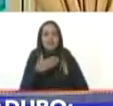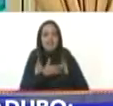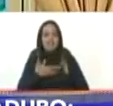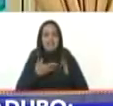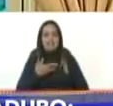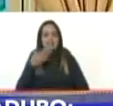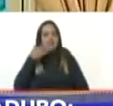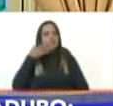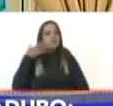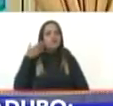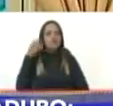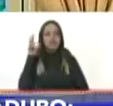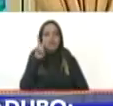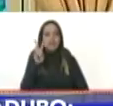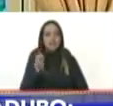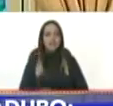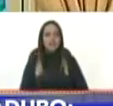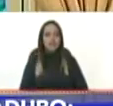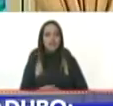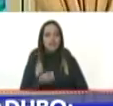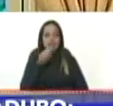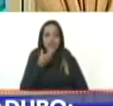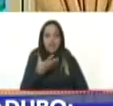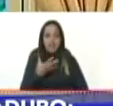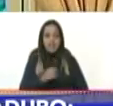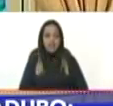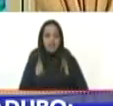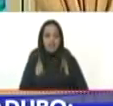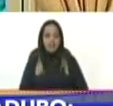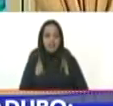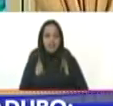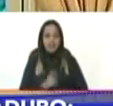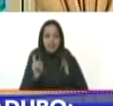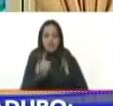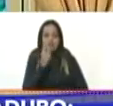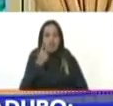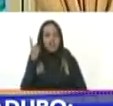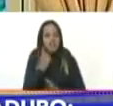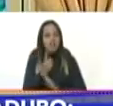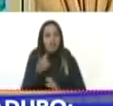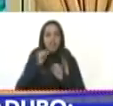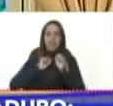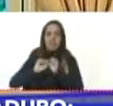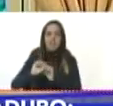nuestra patria. Venezuela es bella y es única, y debemos defenderla,